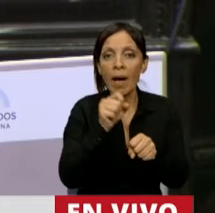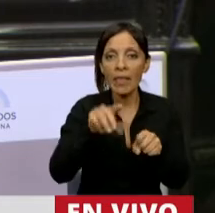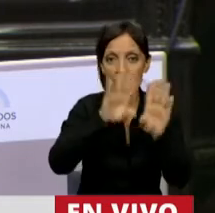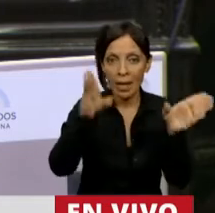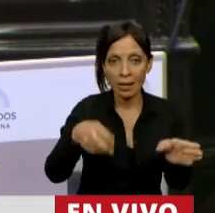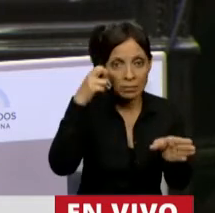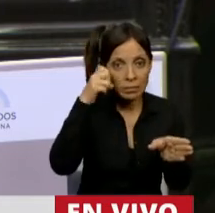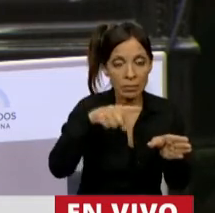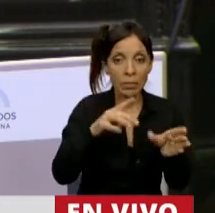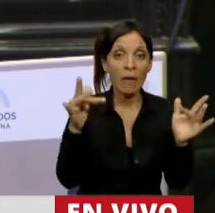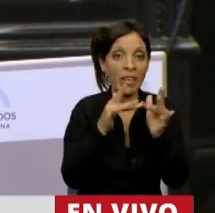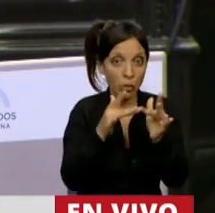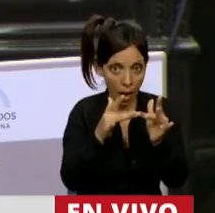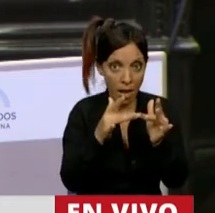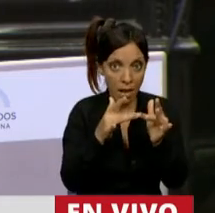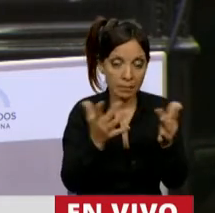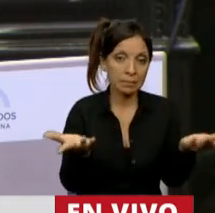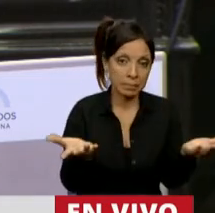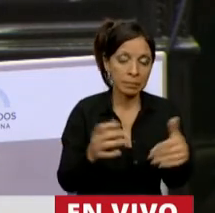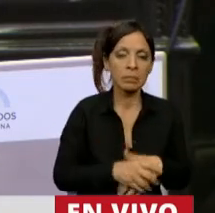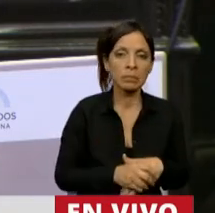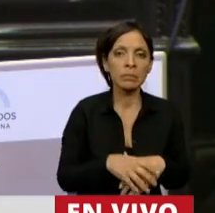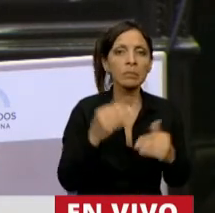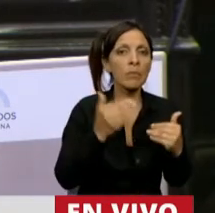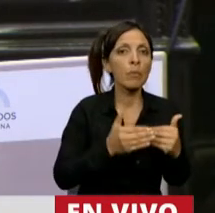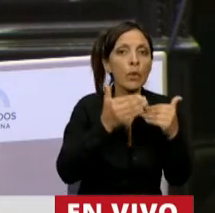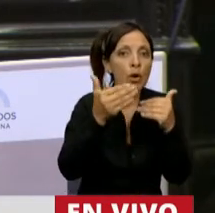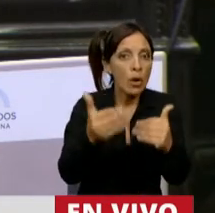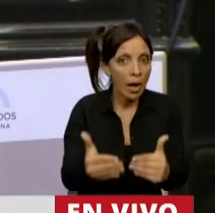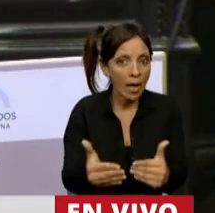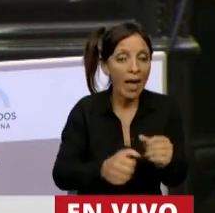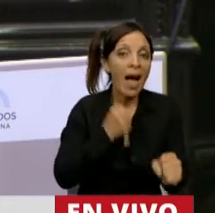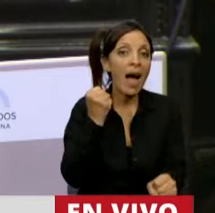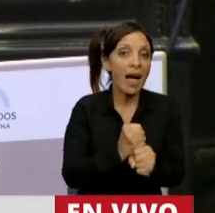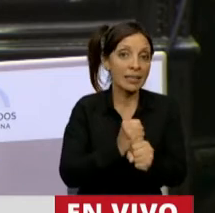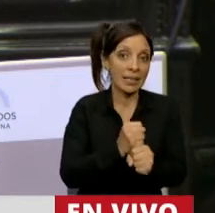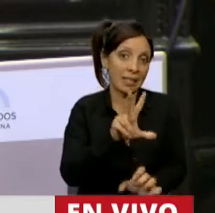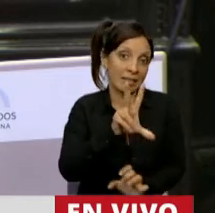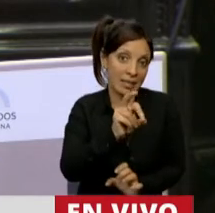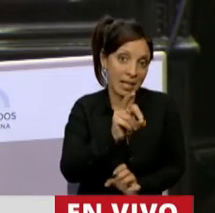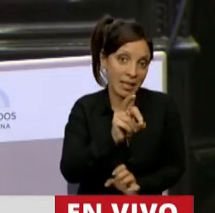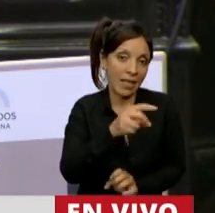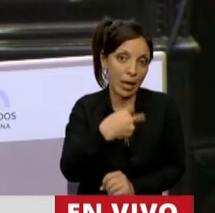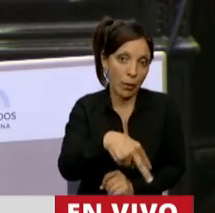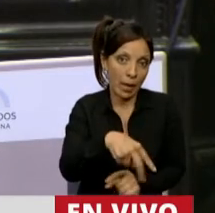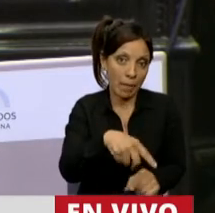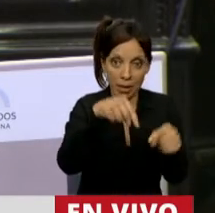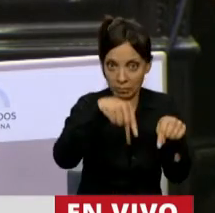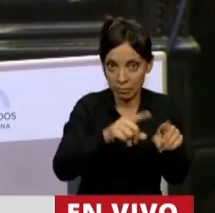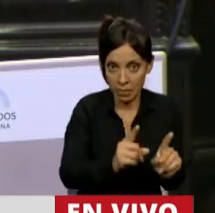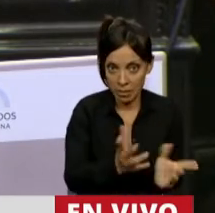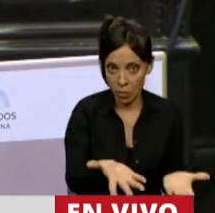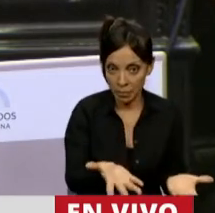parlamentario remoto o virtual fue prorrogada hasta el 30, ¿no?, de noviembre del